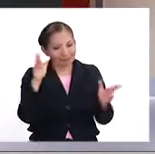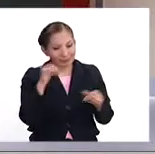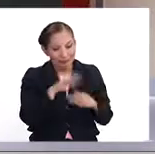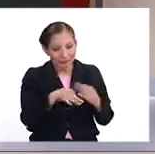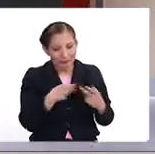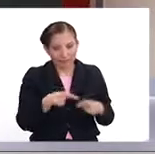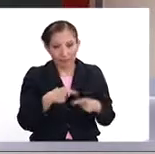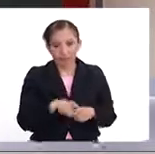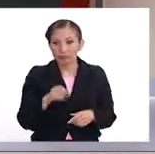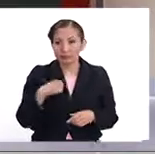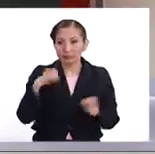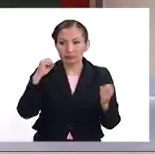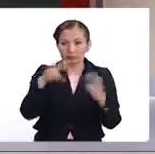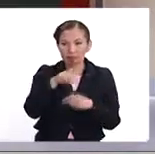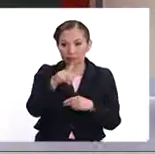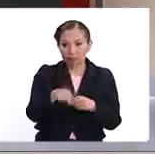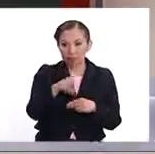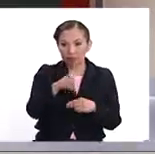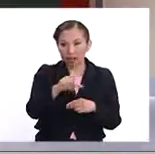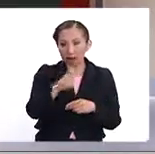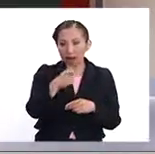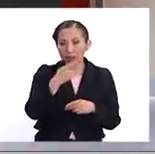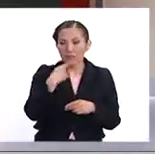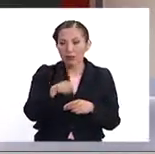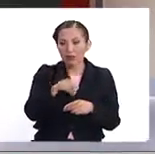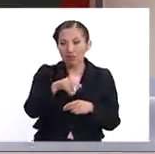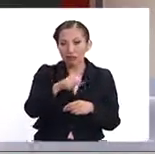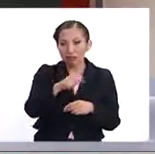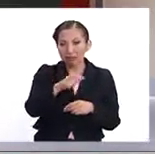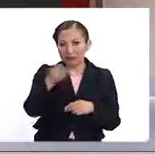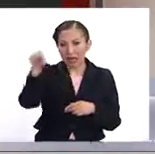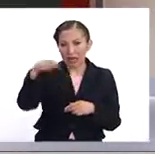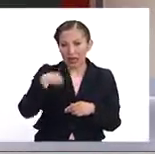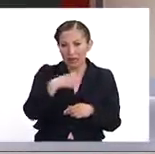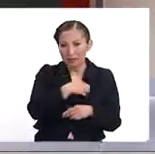auditorio. Hasta luego. Marcela Gutiérrez es corresponsal de Notimex allá en la capital británica.